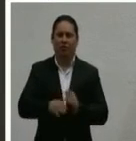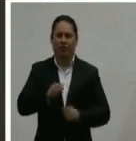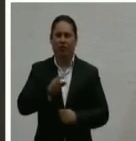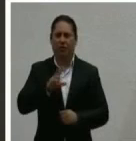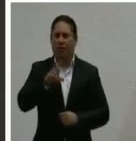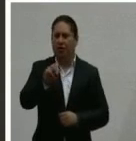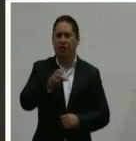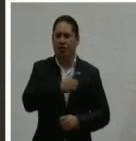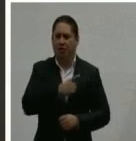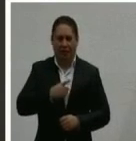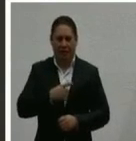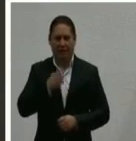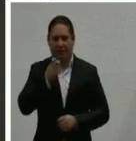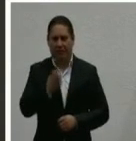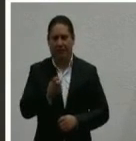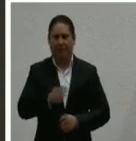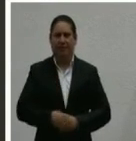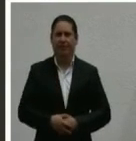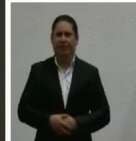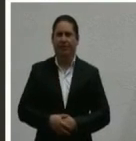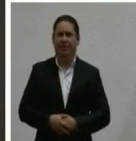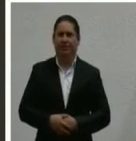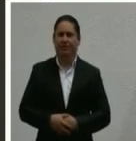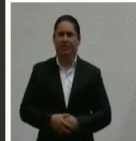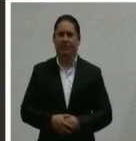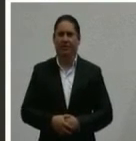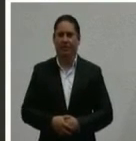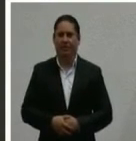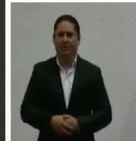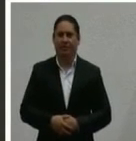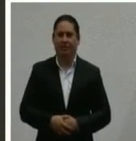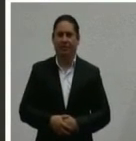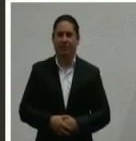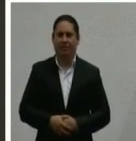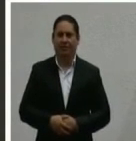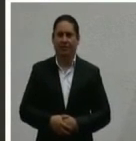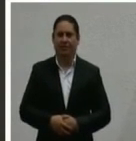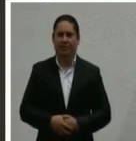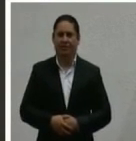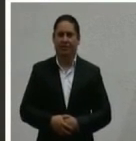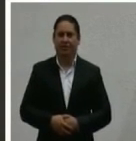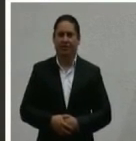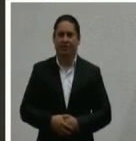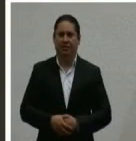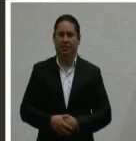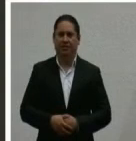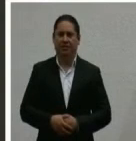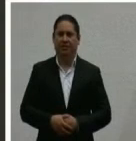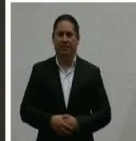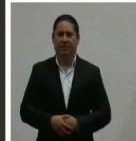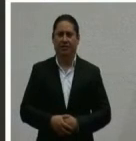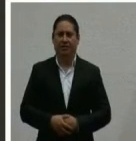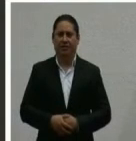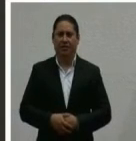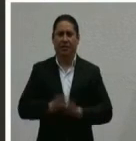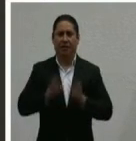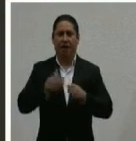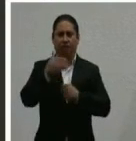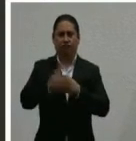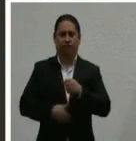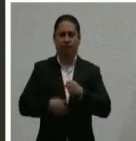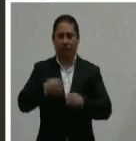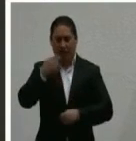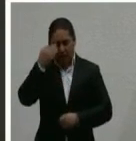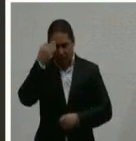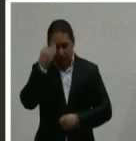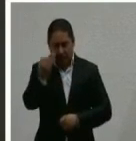administración financiera sana, diputada, y prudente. Su tiempo es un común, se ha concluido, por lo que lo solicito concluya su participación. Con